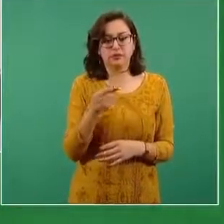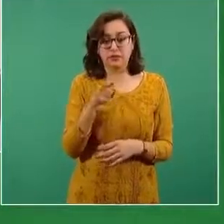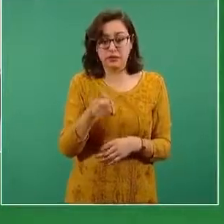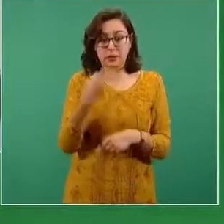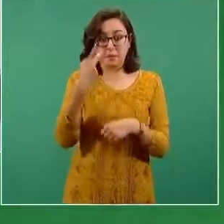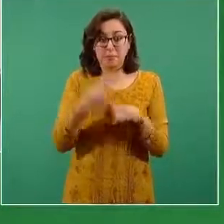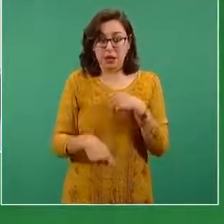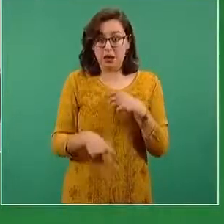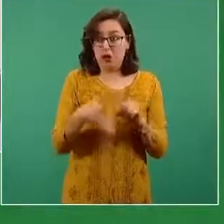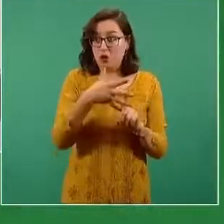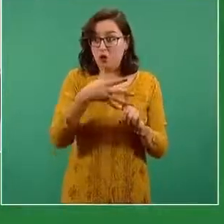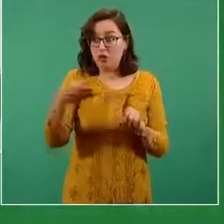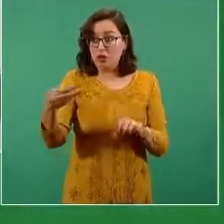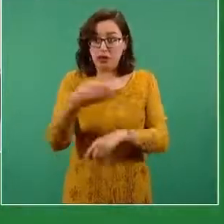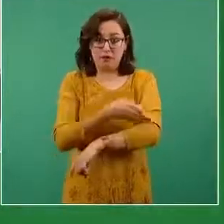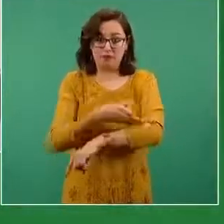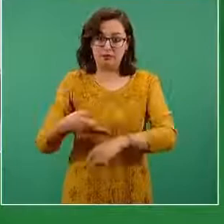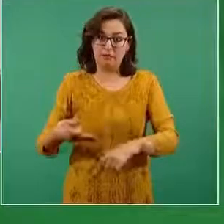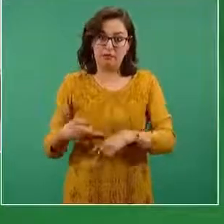un riesgo para sus familias.